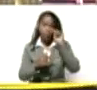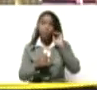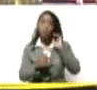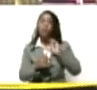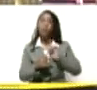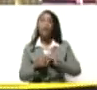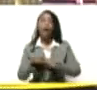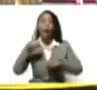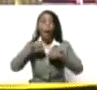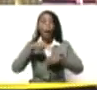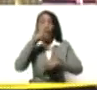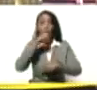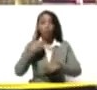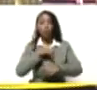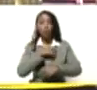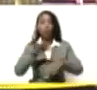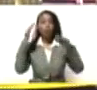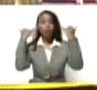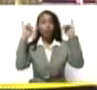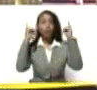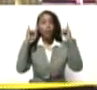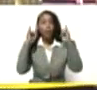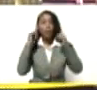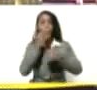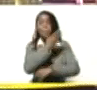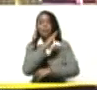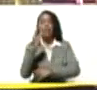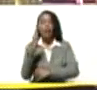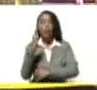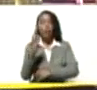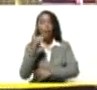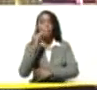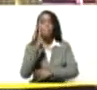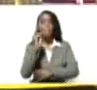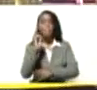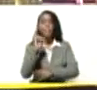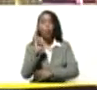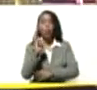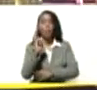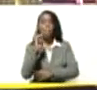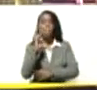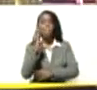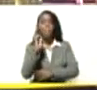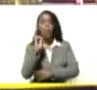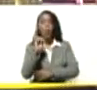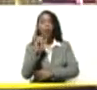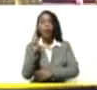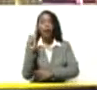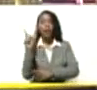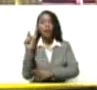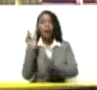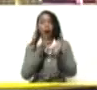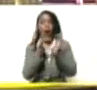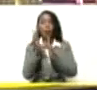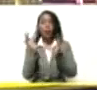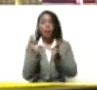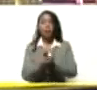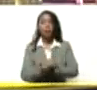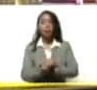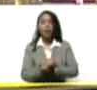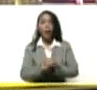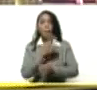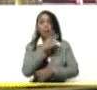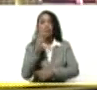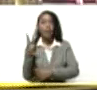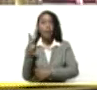Este año vamos a celebrar el bicentenario de Bomboná en abril, el bicentenario de Pichincha